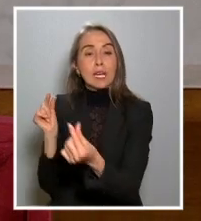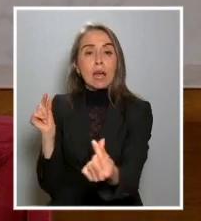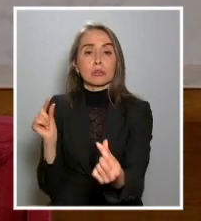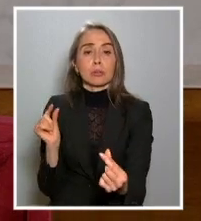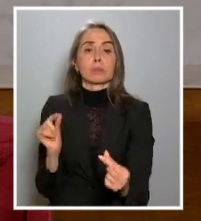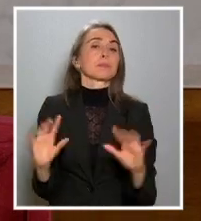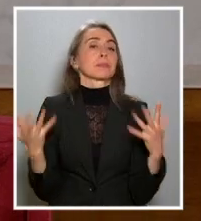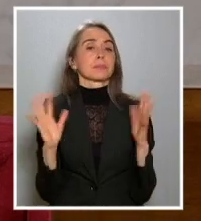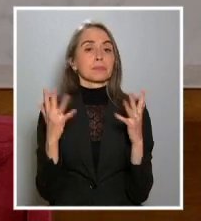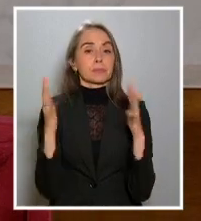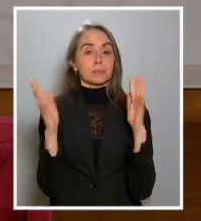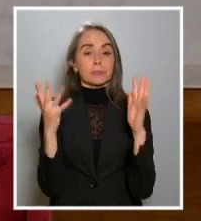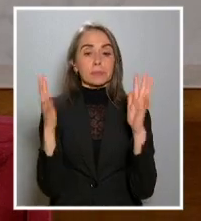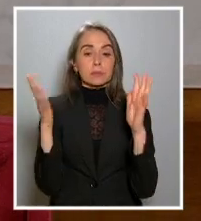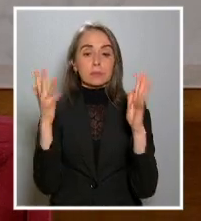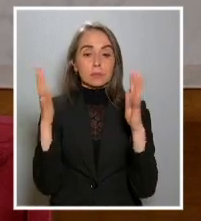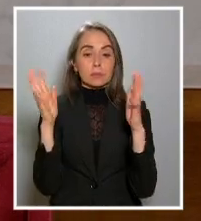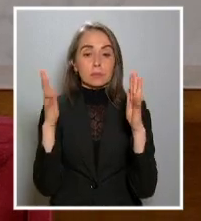Ahora,